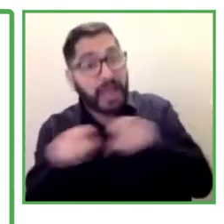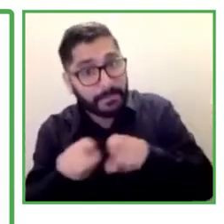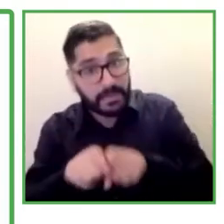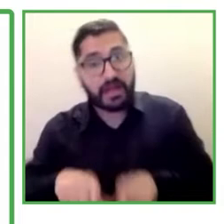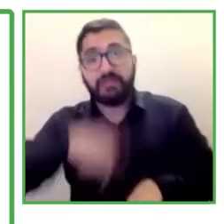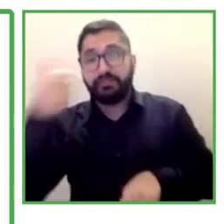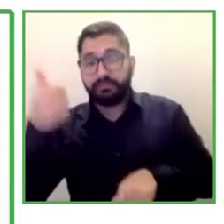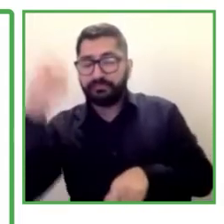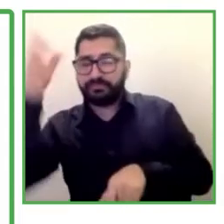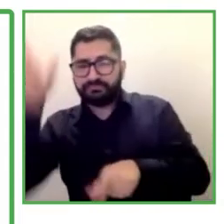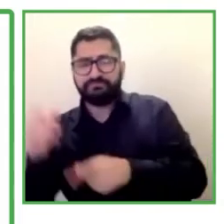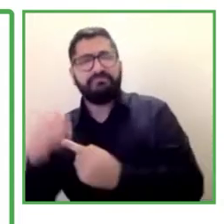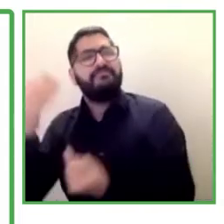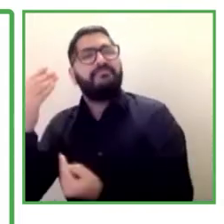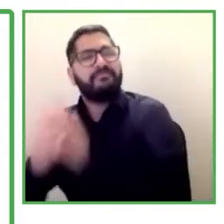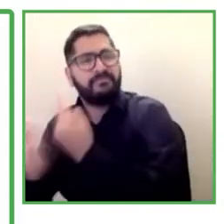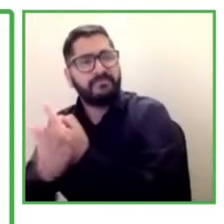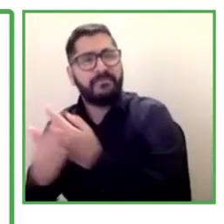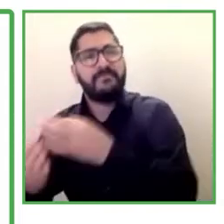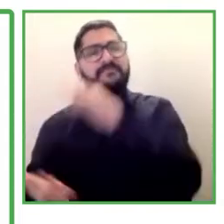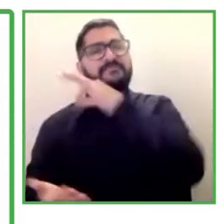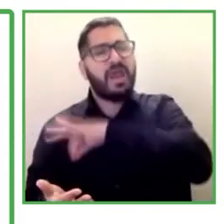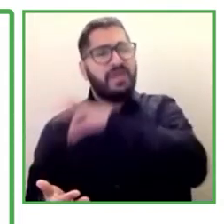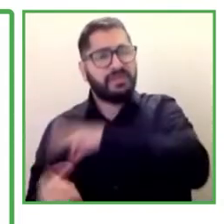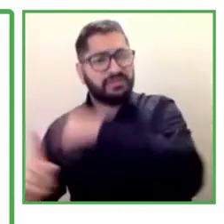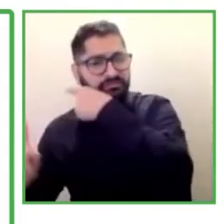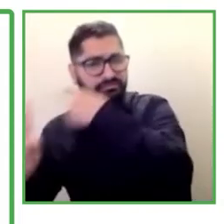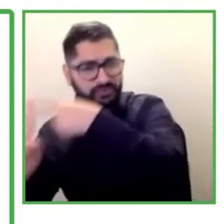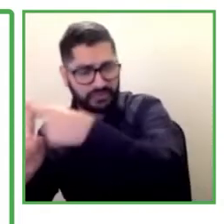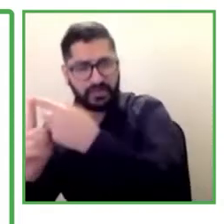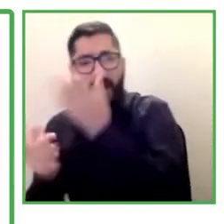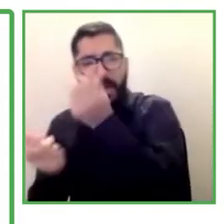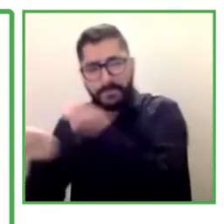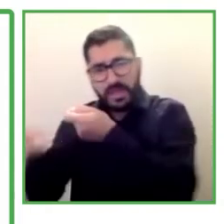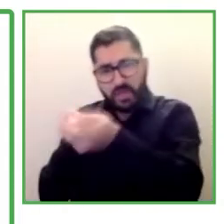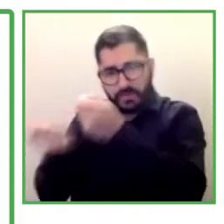incluir económicamente a las personas con discapacidad.